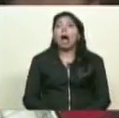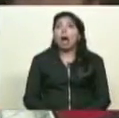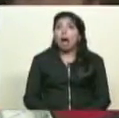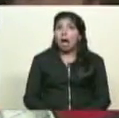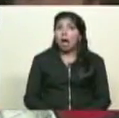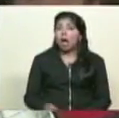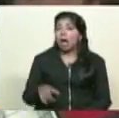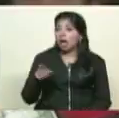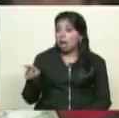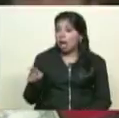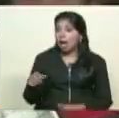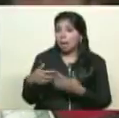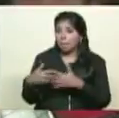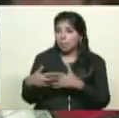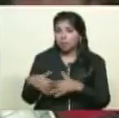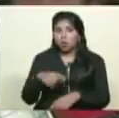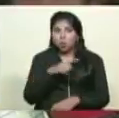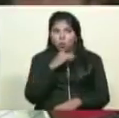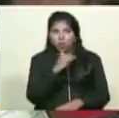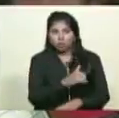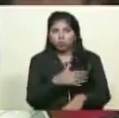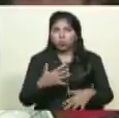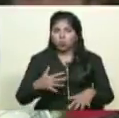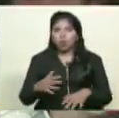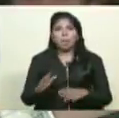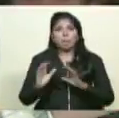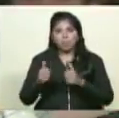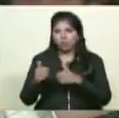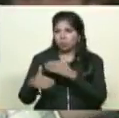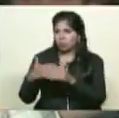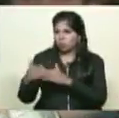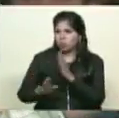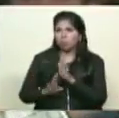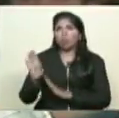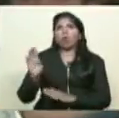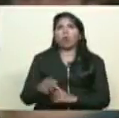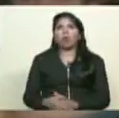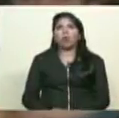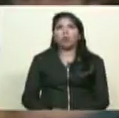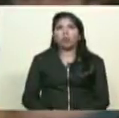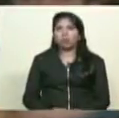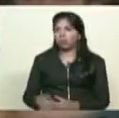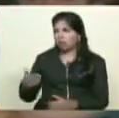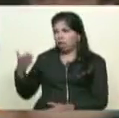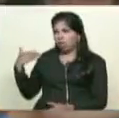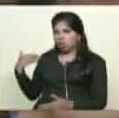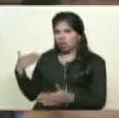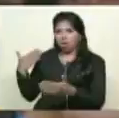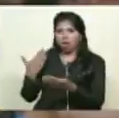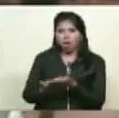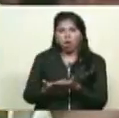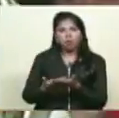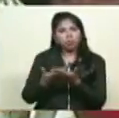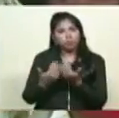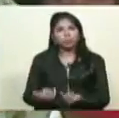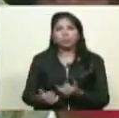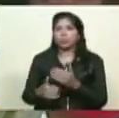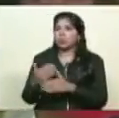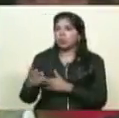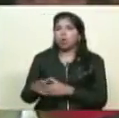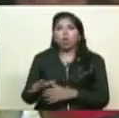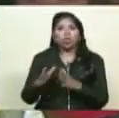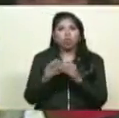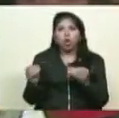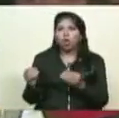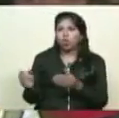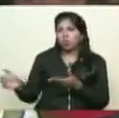a fabricar los medicamentos. Y desde ese momento no ha dejado de fabricar, señor presidente, toda la materia prima que llega ahí se